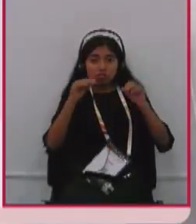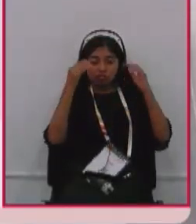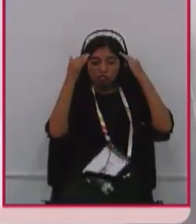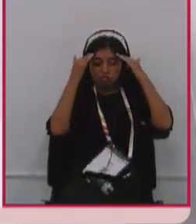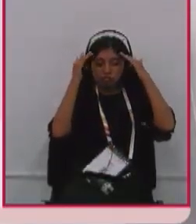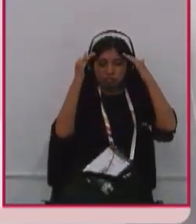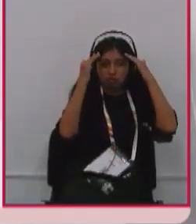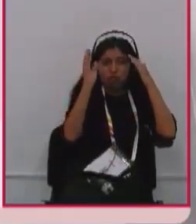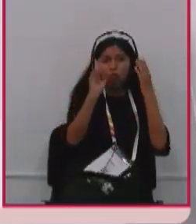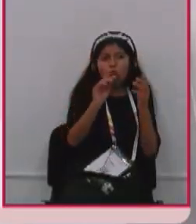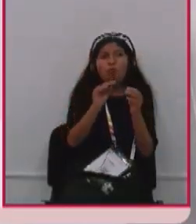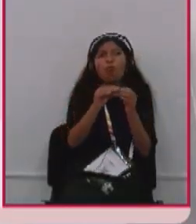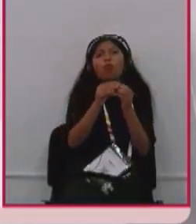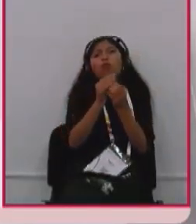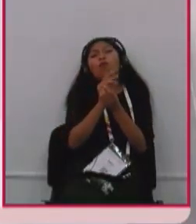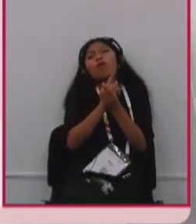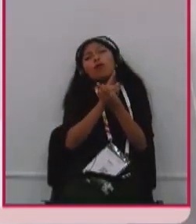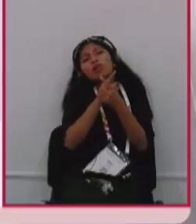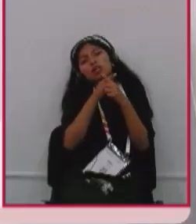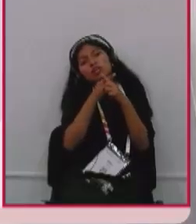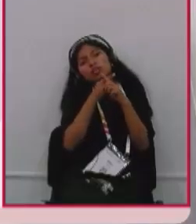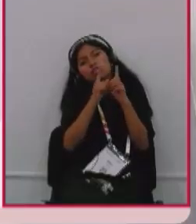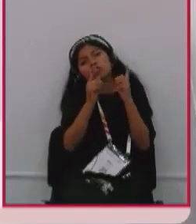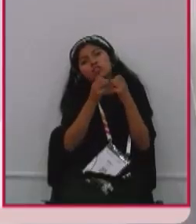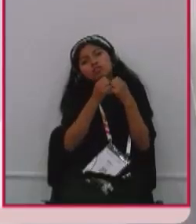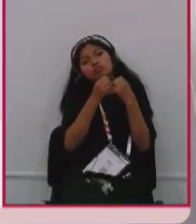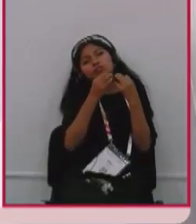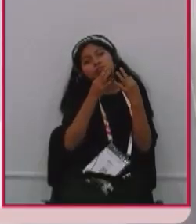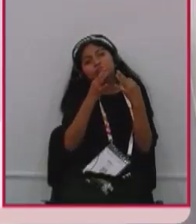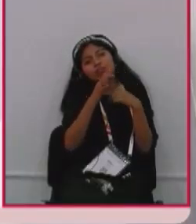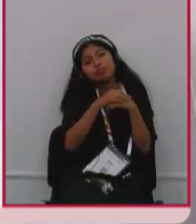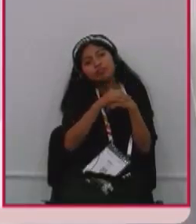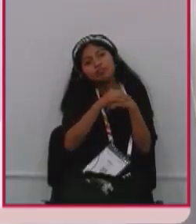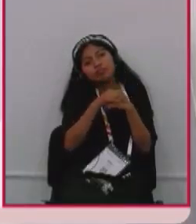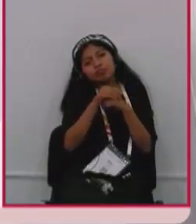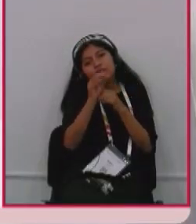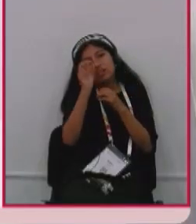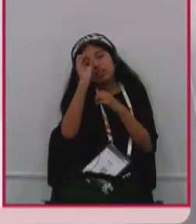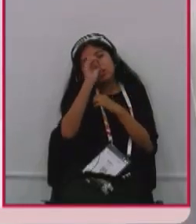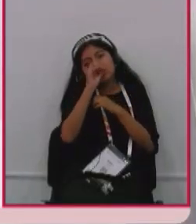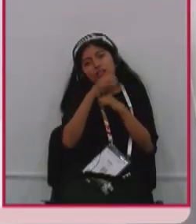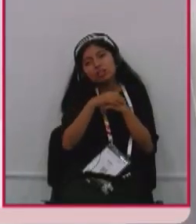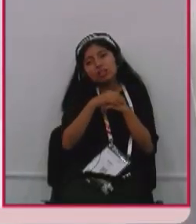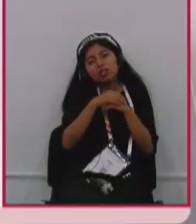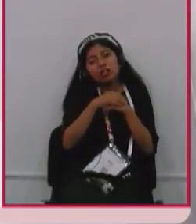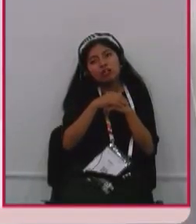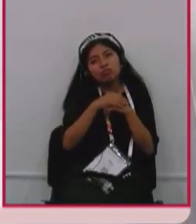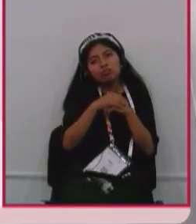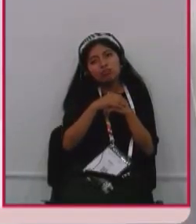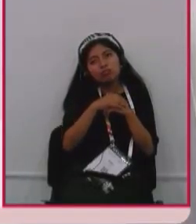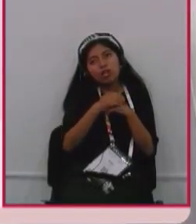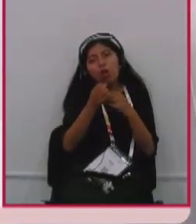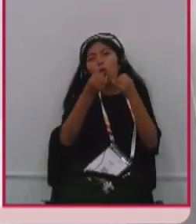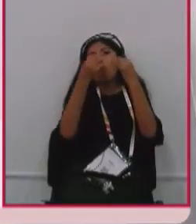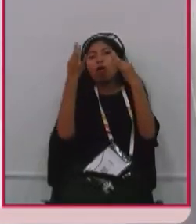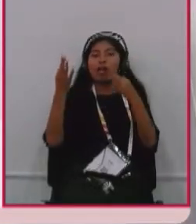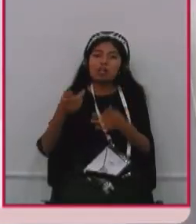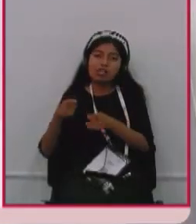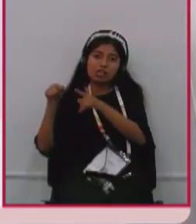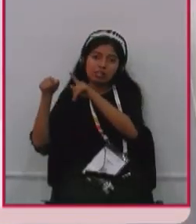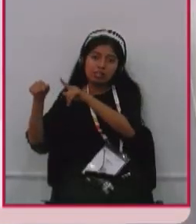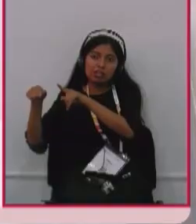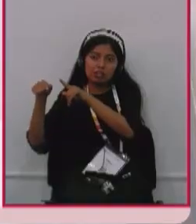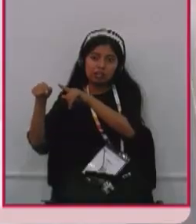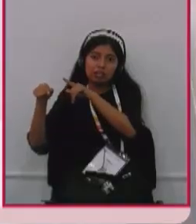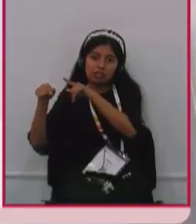esa diferencia de cuánto podría corresponder a la lixiviación primaria que no se llegó por tema de canalizaciones y cuánto correspondería por